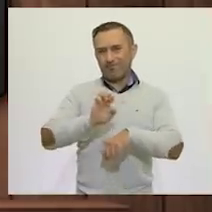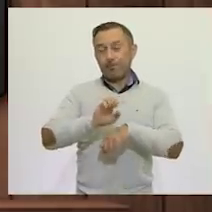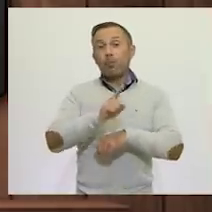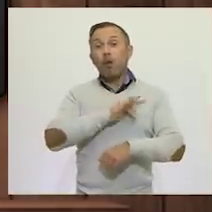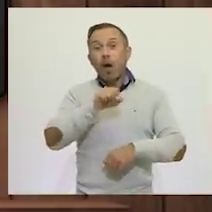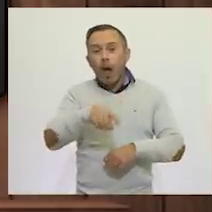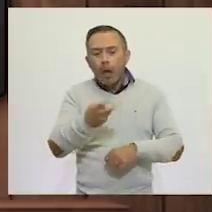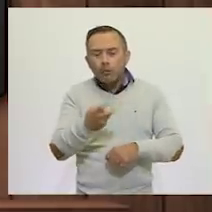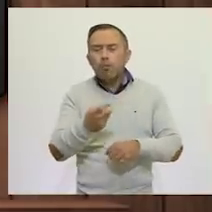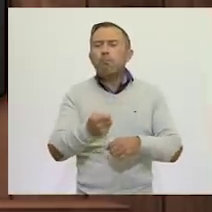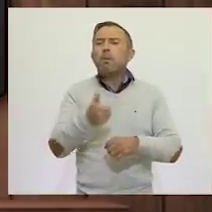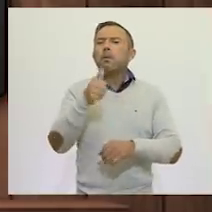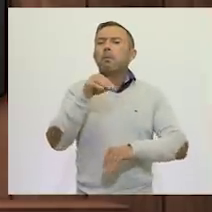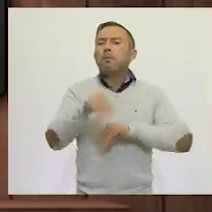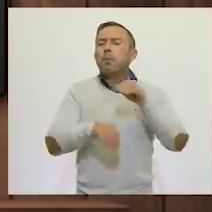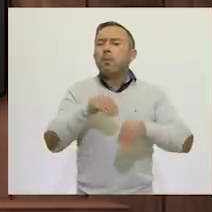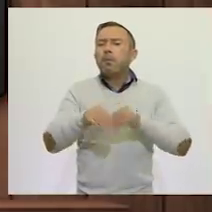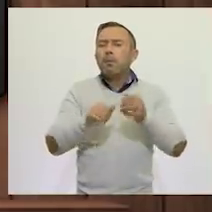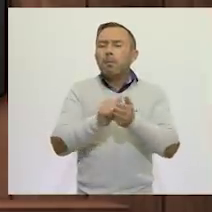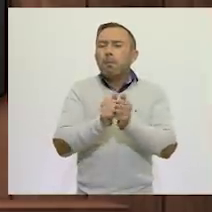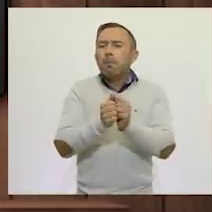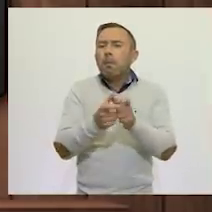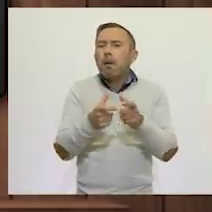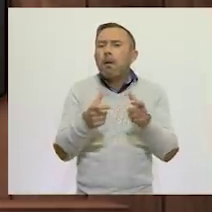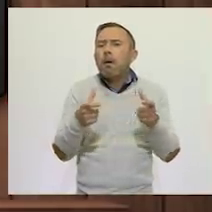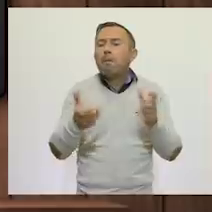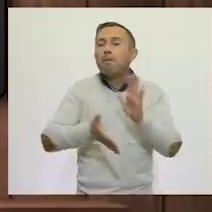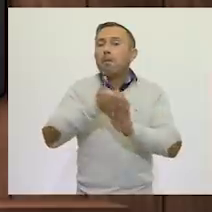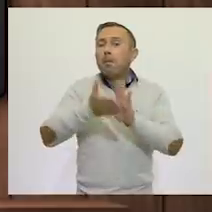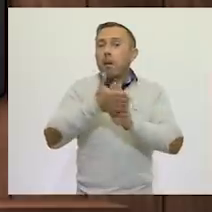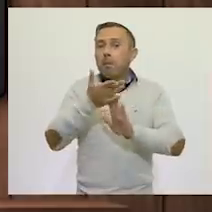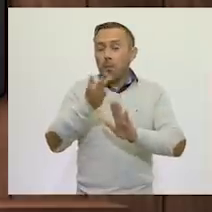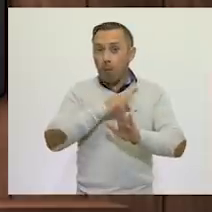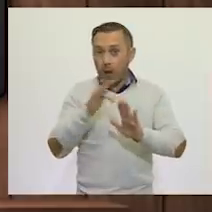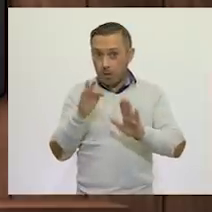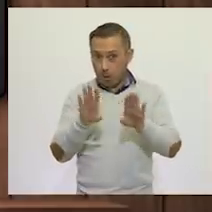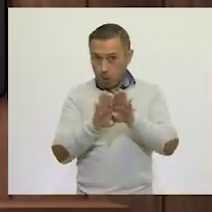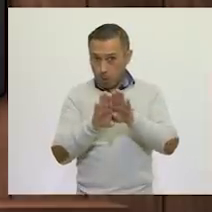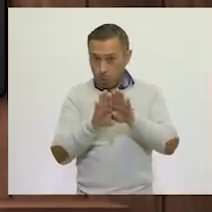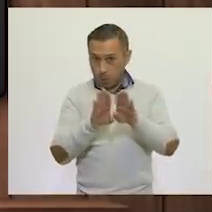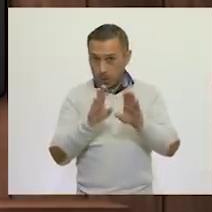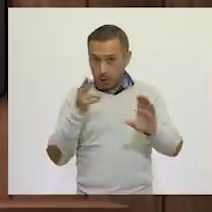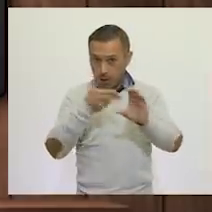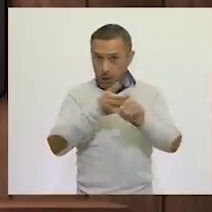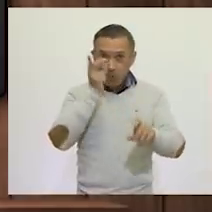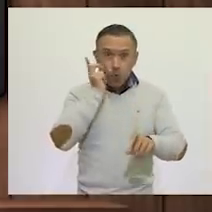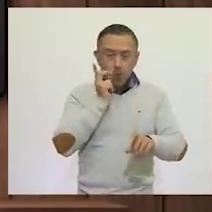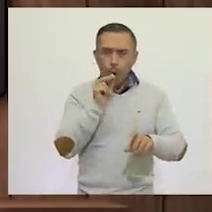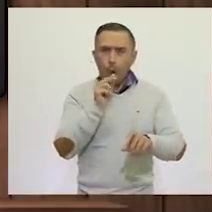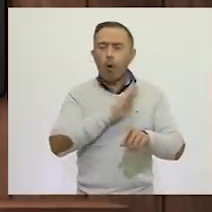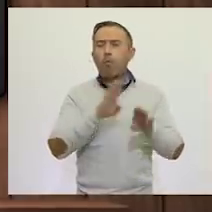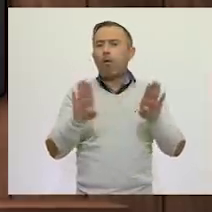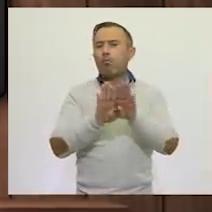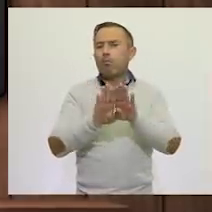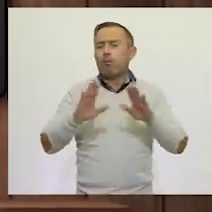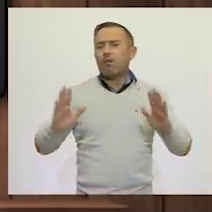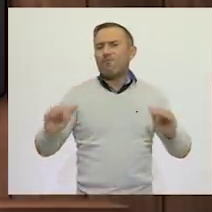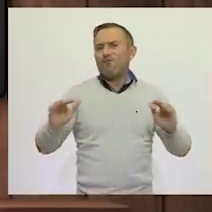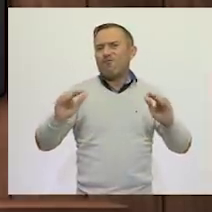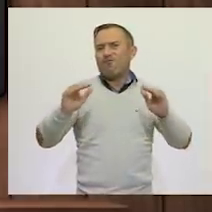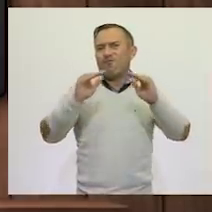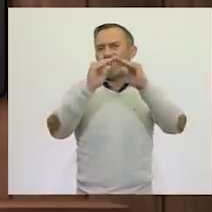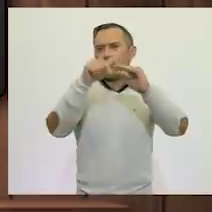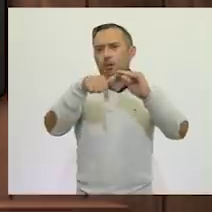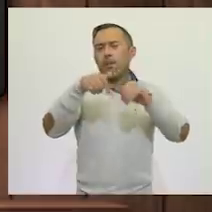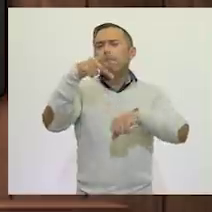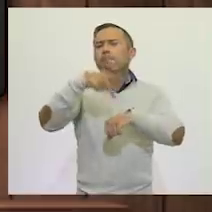construyeron los primeros edificios, que ya no eran habitacionales, sino que eran templos, plataformas de tierra y piedras que en la cúspide tenían